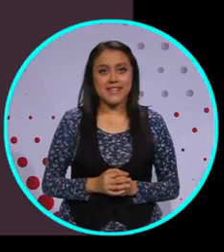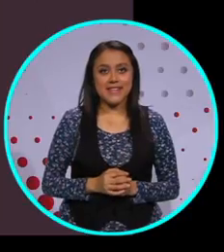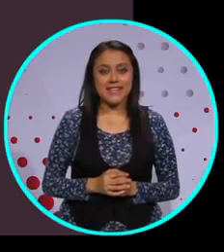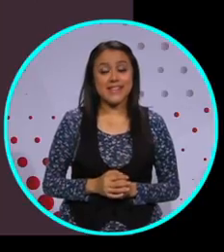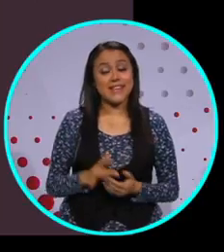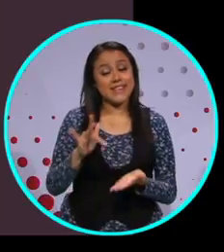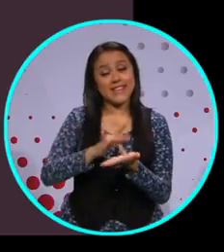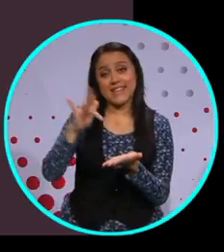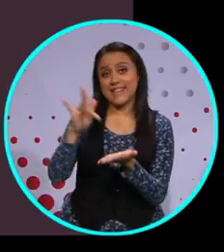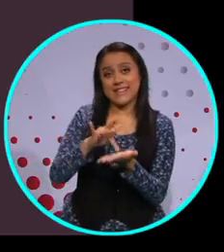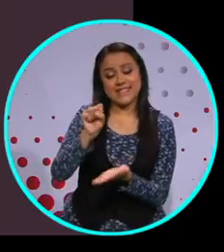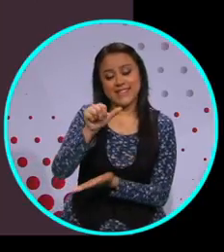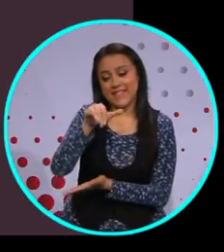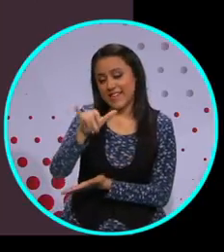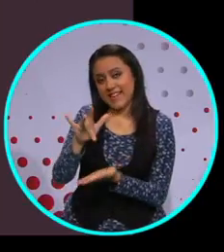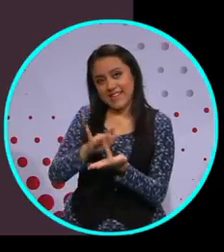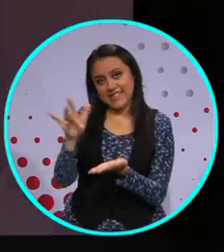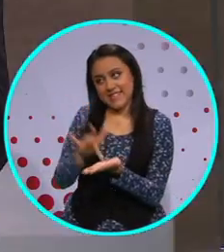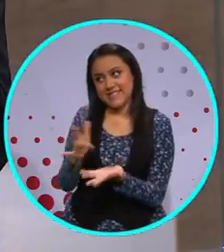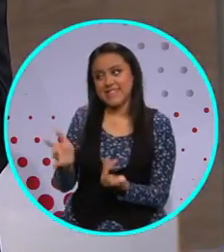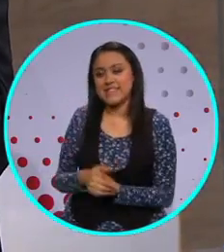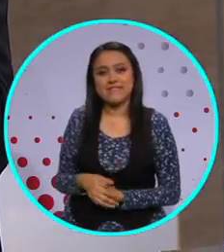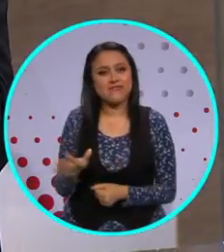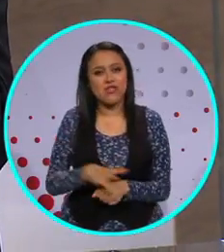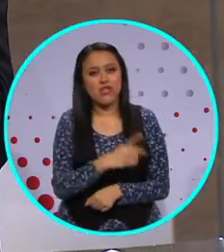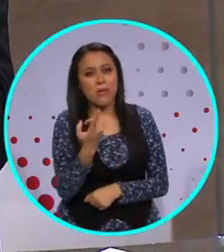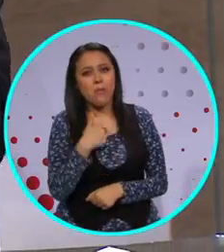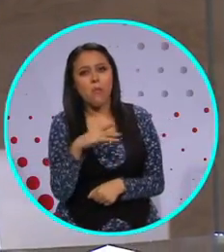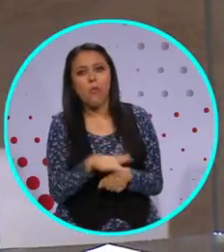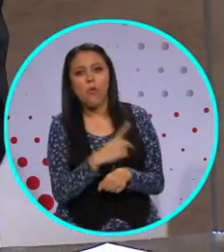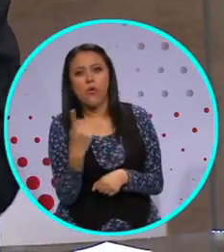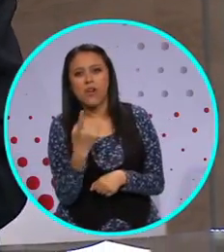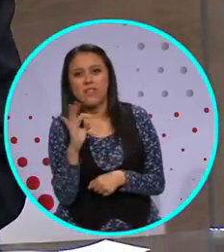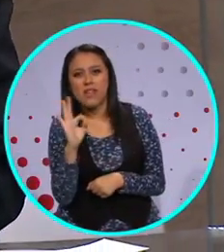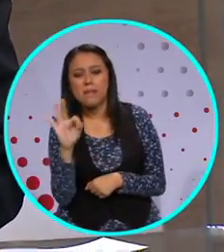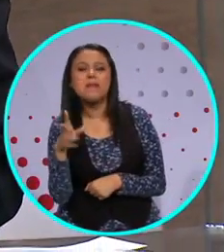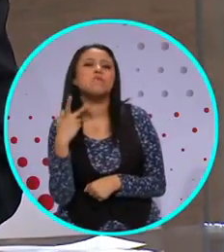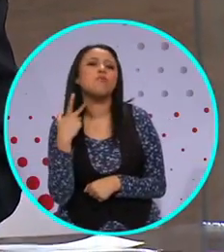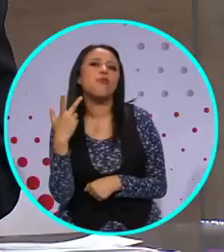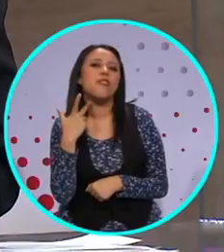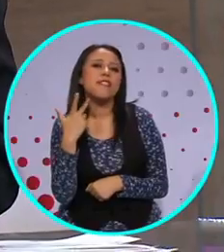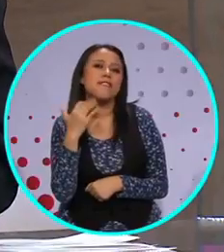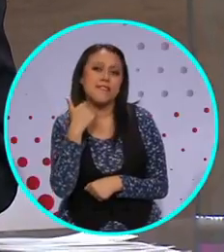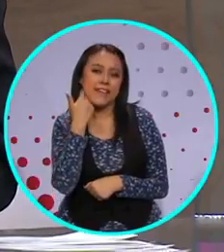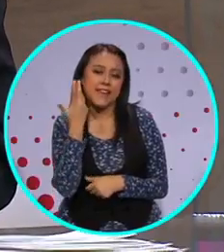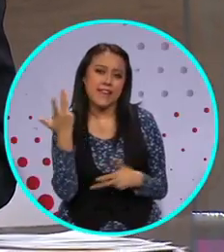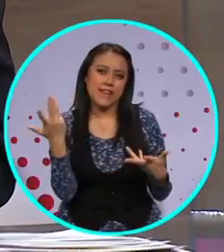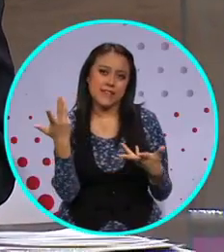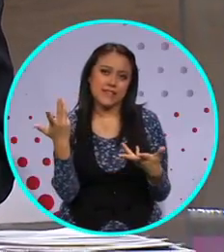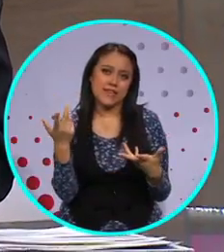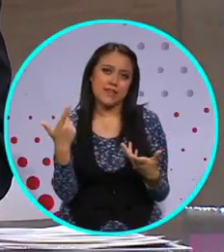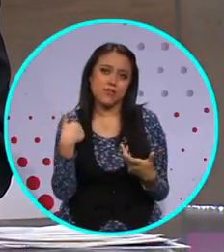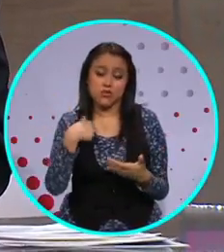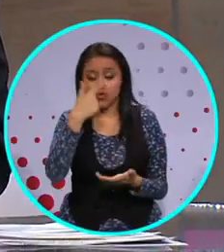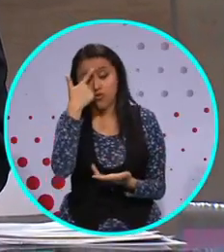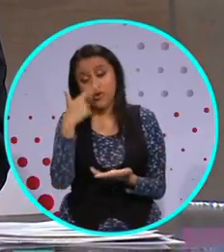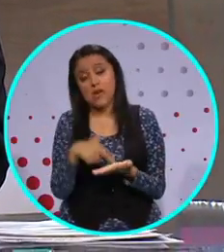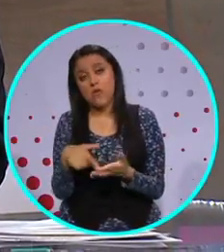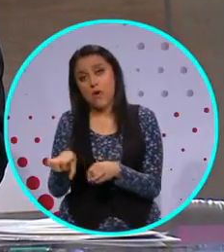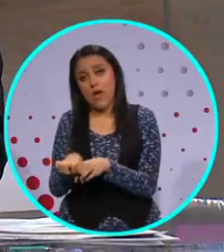gracias a mi señor no sé por qué tengo la idea que aquí tiene un tinte político no de partidos